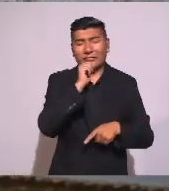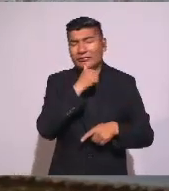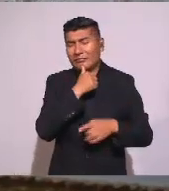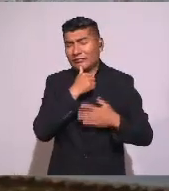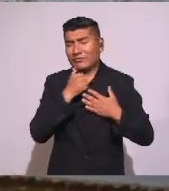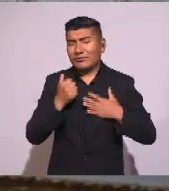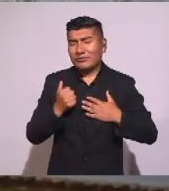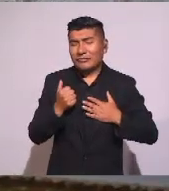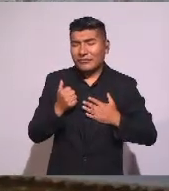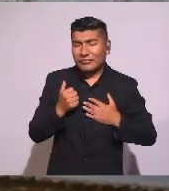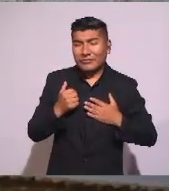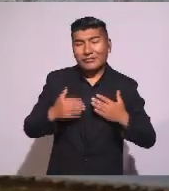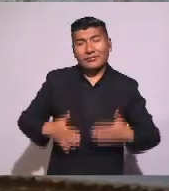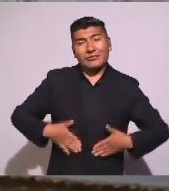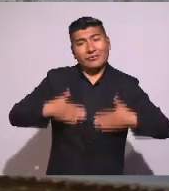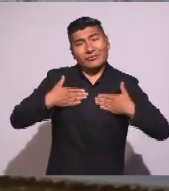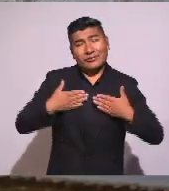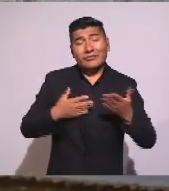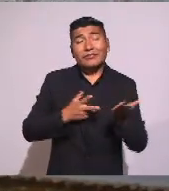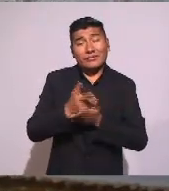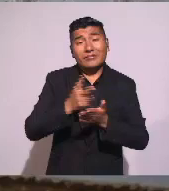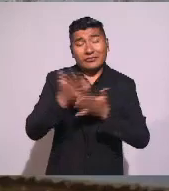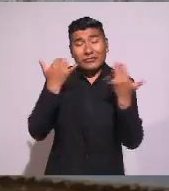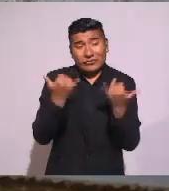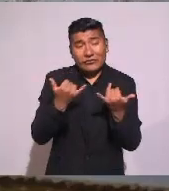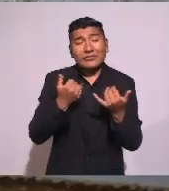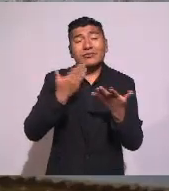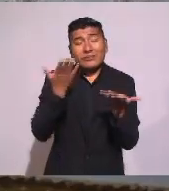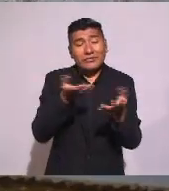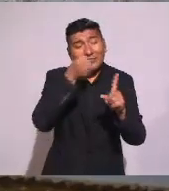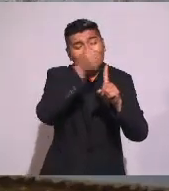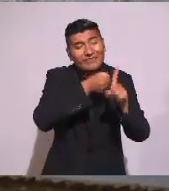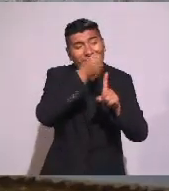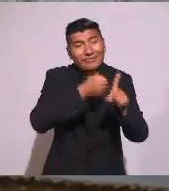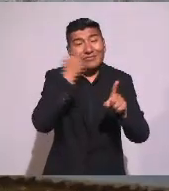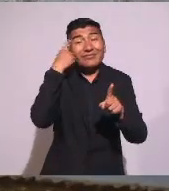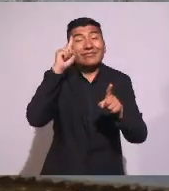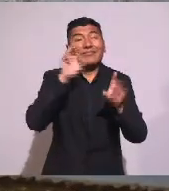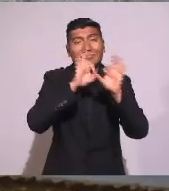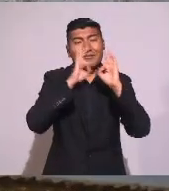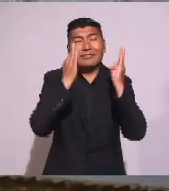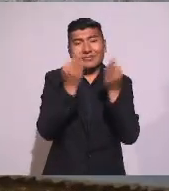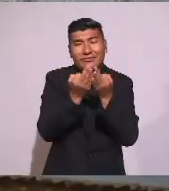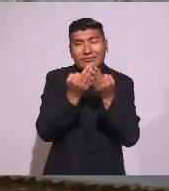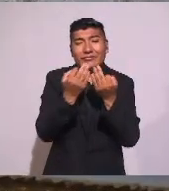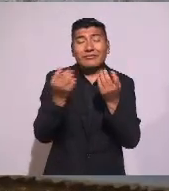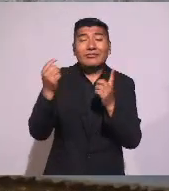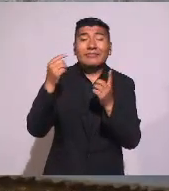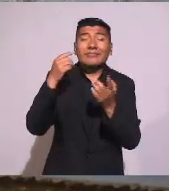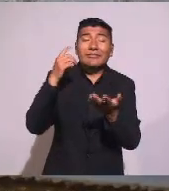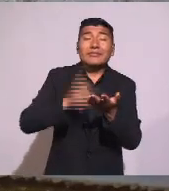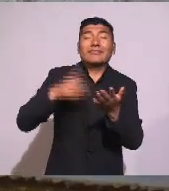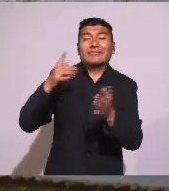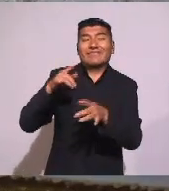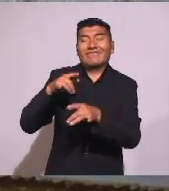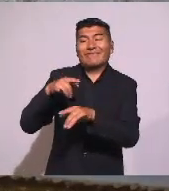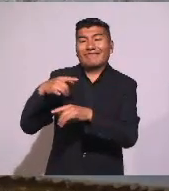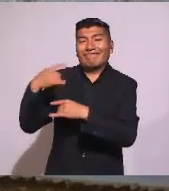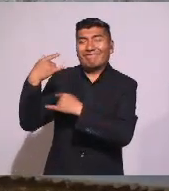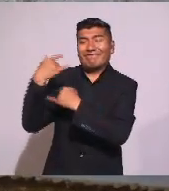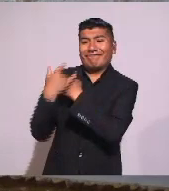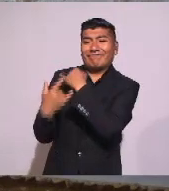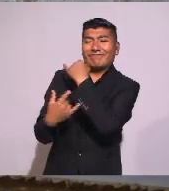en la vida real uno se ve obligado a luchar por su familia o hasta se ve traicionado en sus